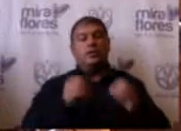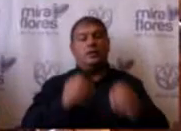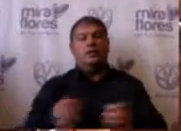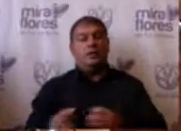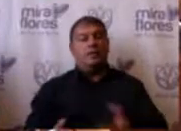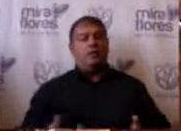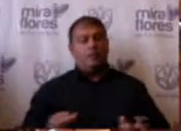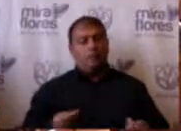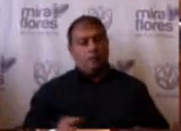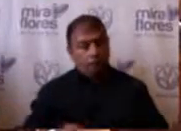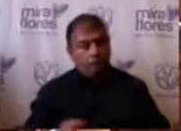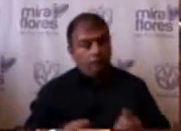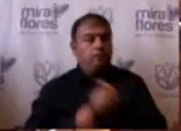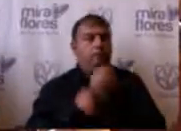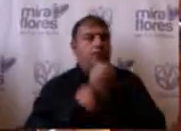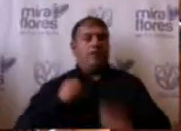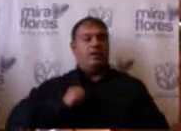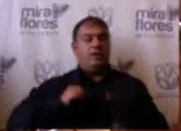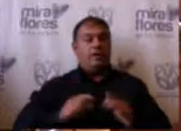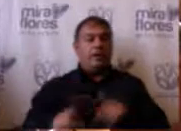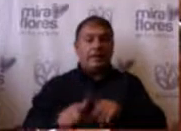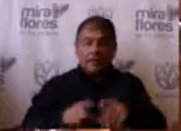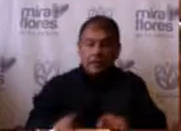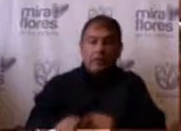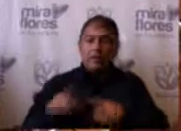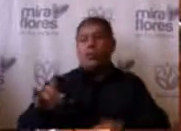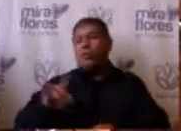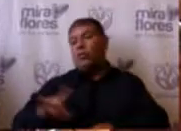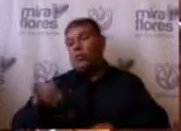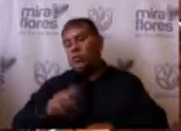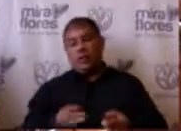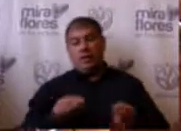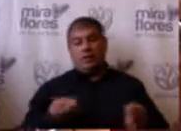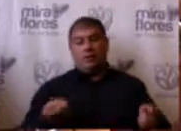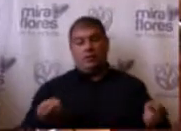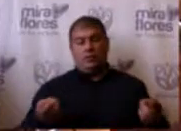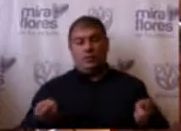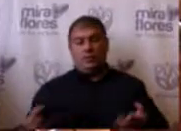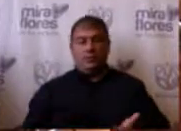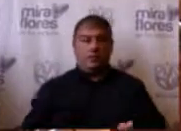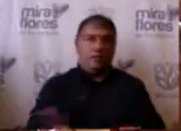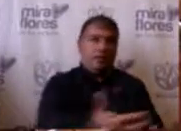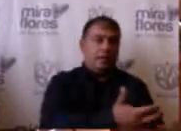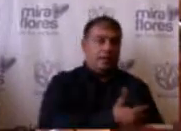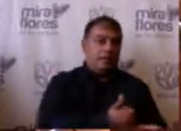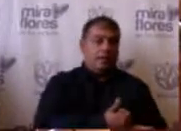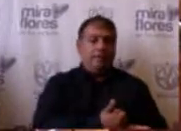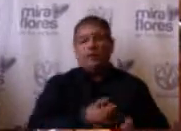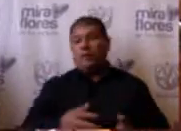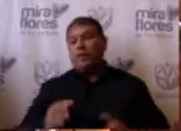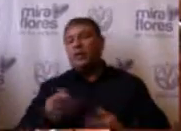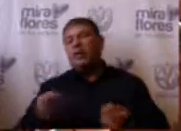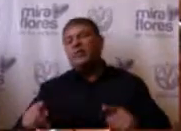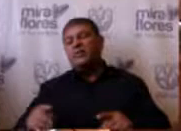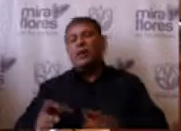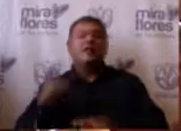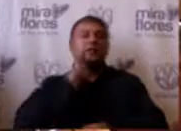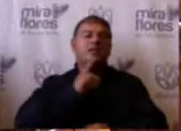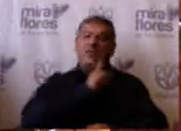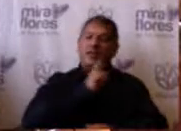municipalidad directo sino que también utiliza los recursos que se recaudan producto de la concesión del